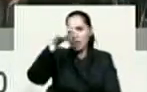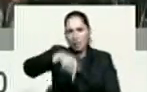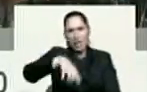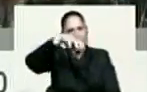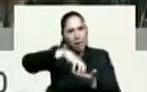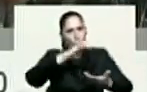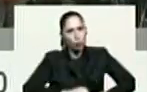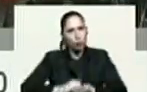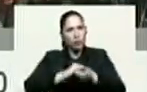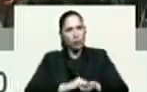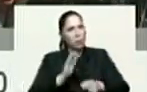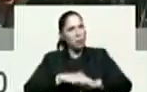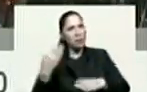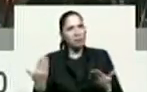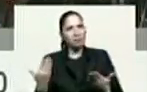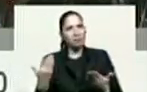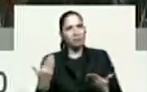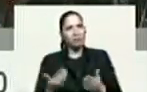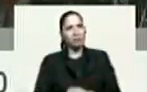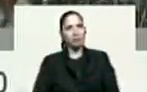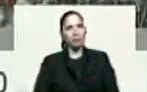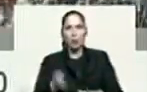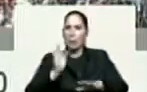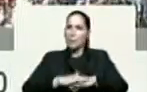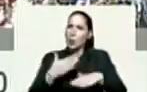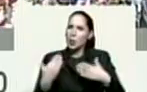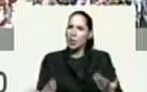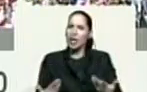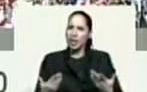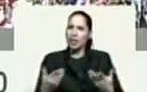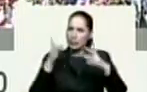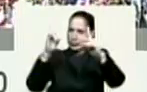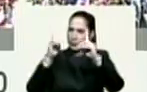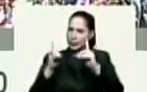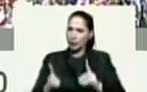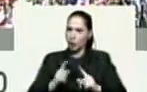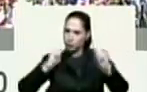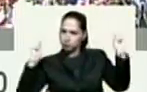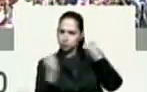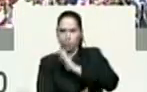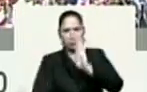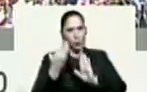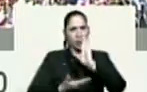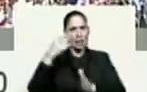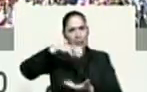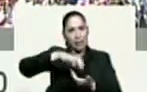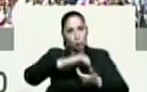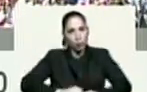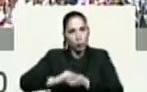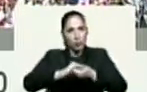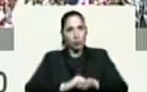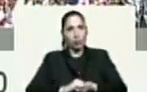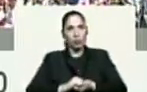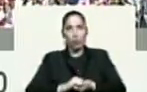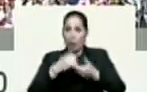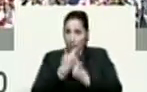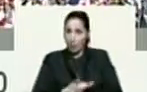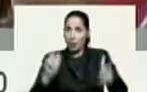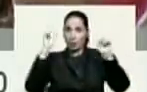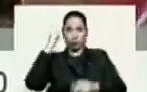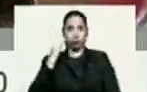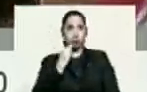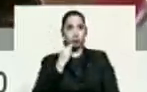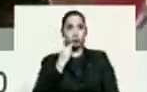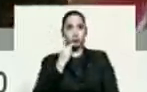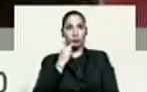estado Trujillo? ¿Por qué tomó decisiones trascendentales aquí en el estado Trujillo, el libertador Simón